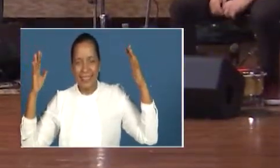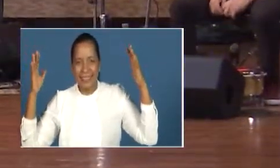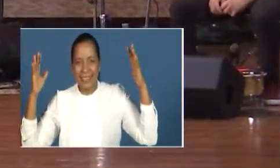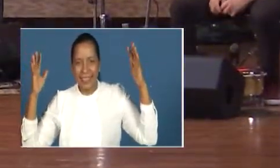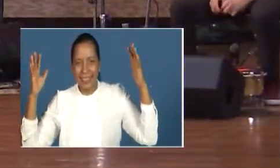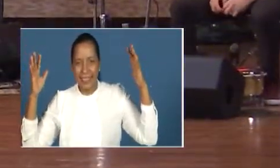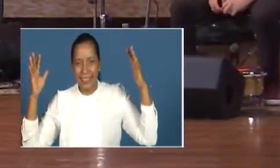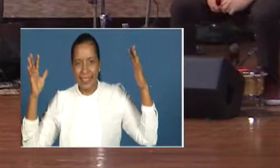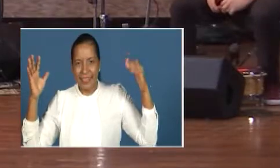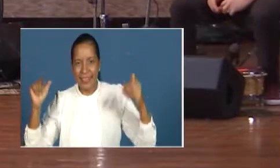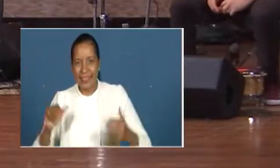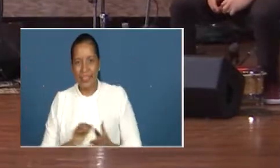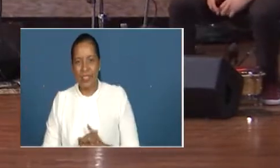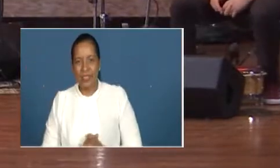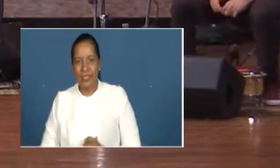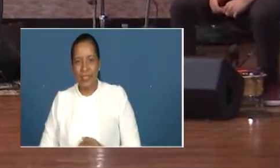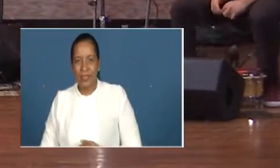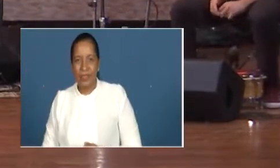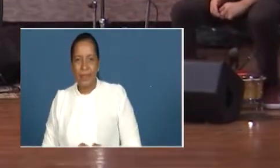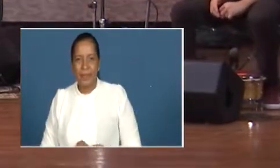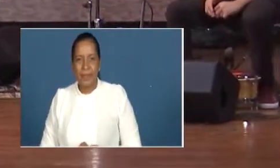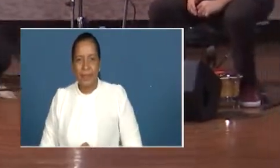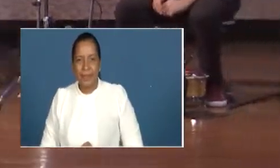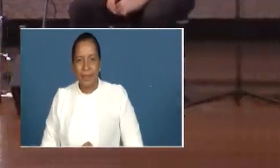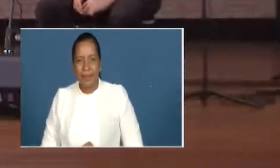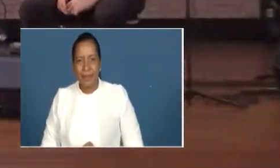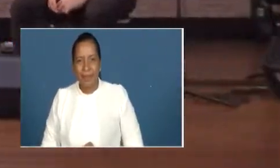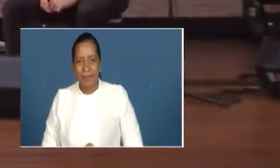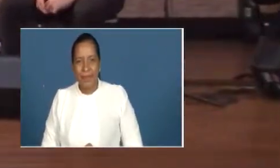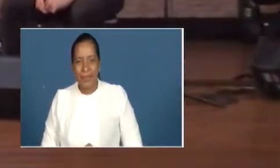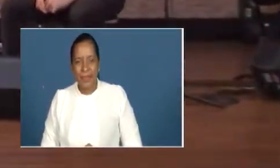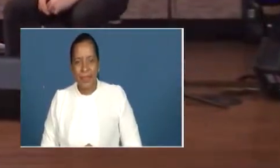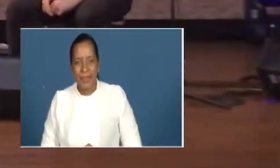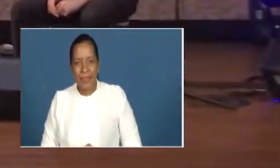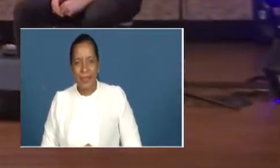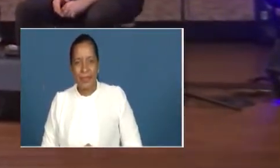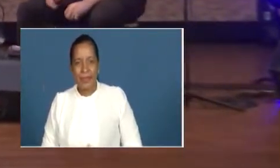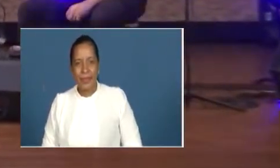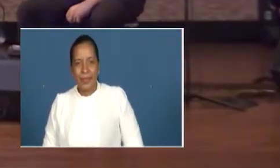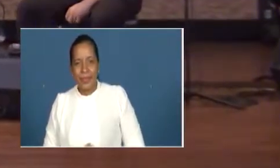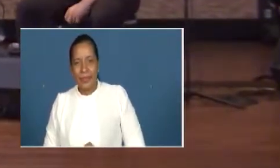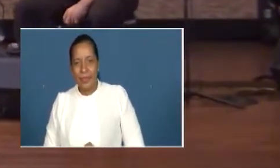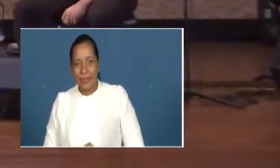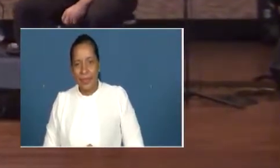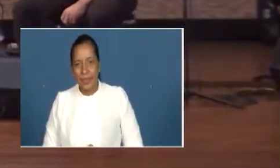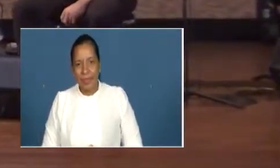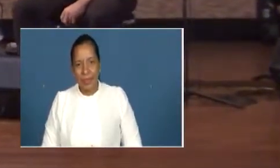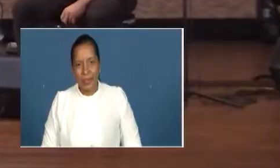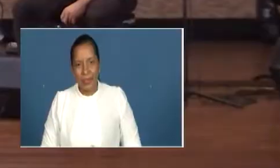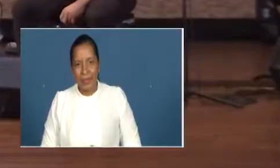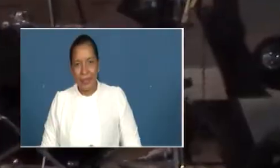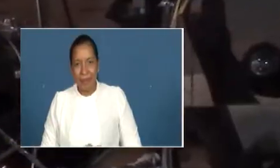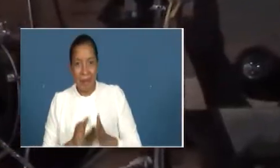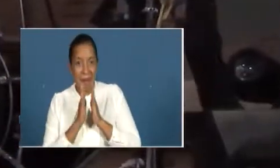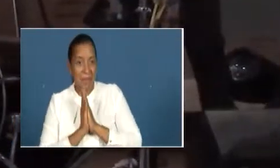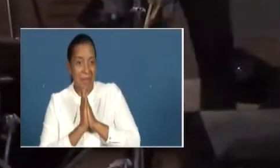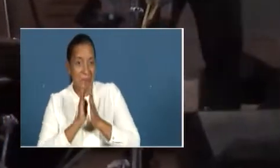Chuleta, me van a matar en mi casa. Hoy no entro en mi casa. Hoy yo no entro. Le pedí matrimonio.